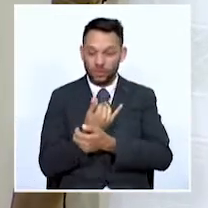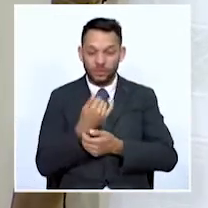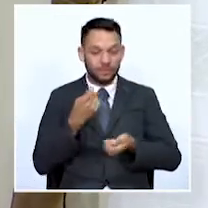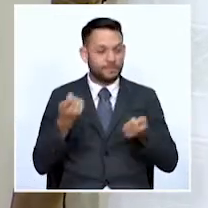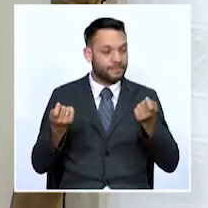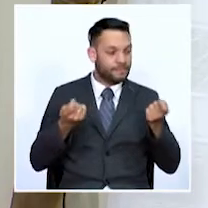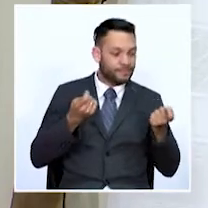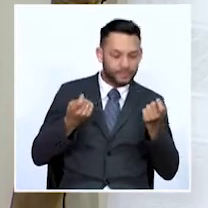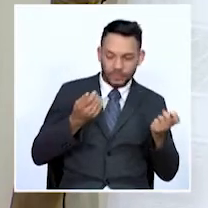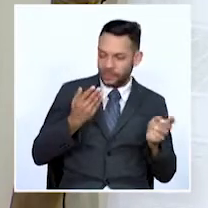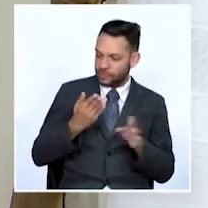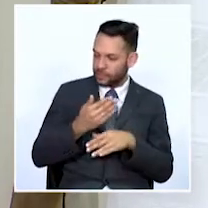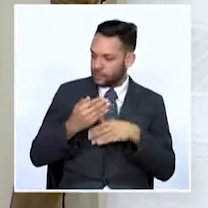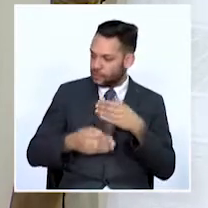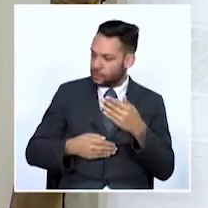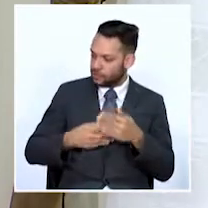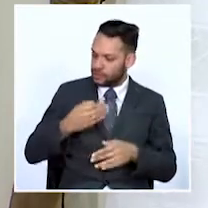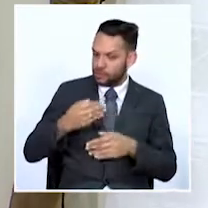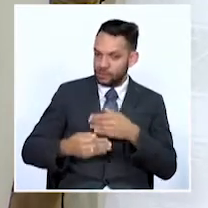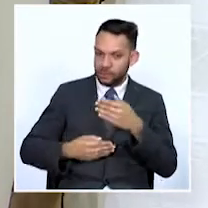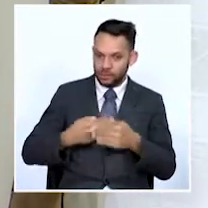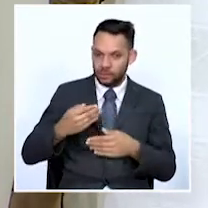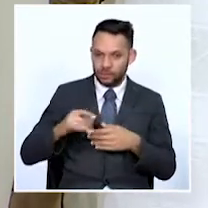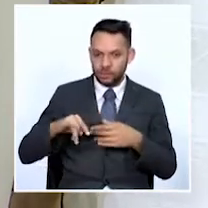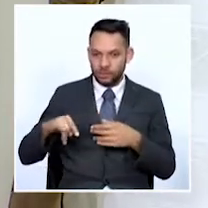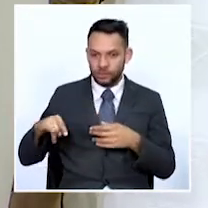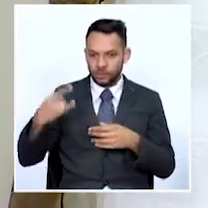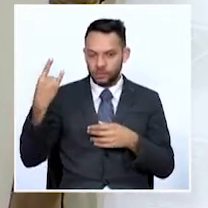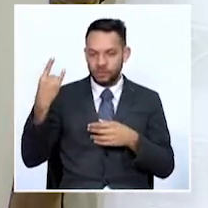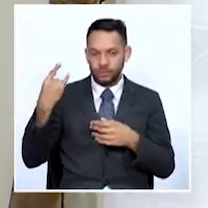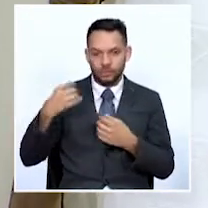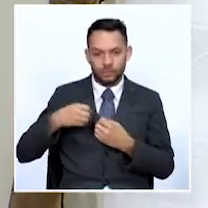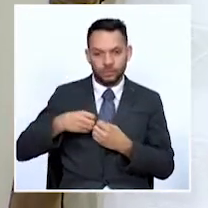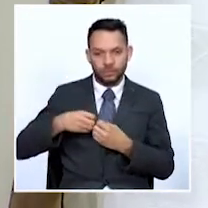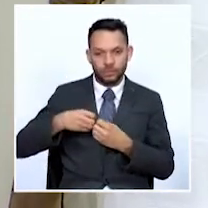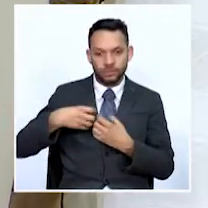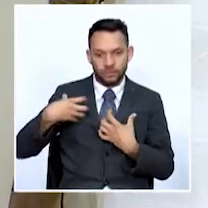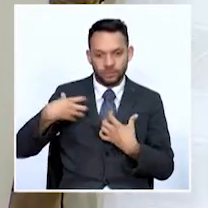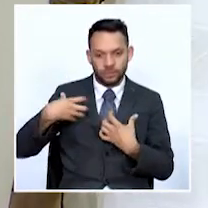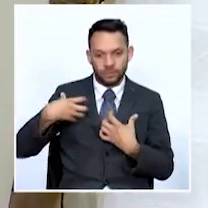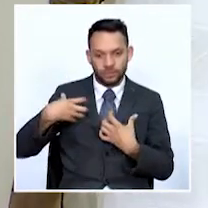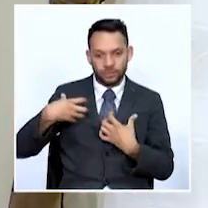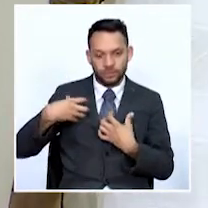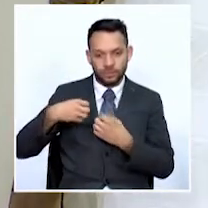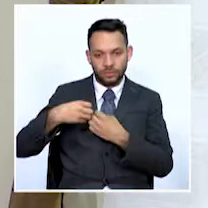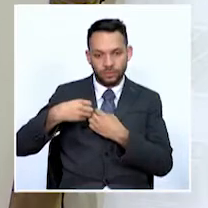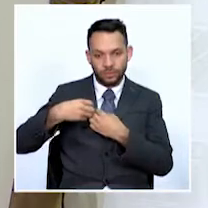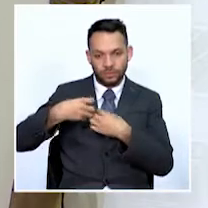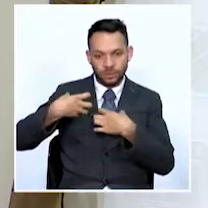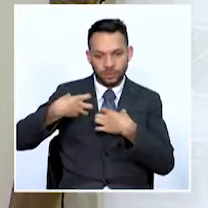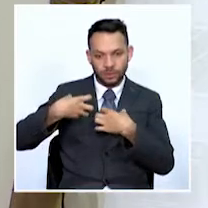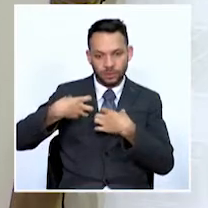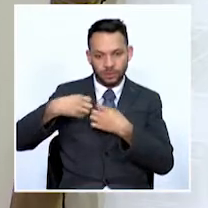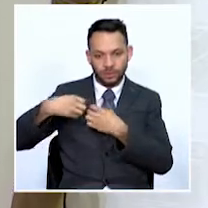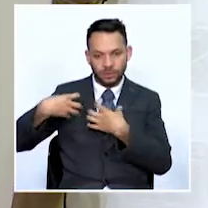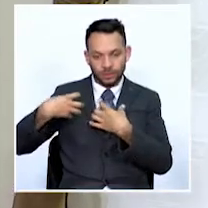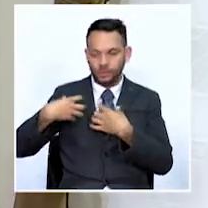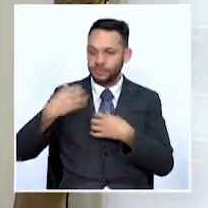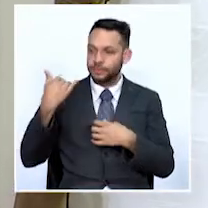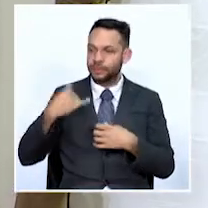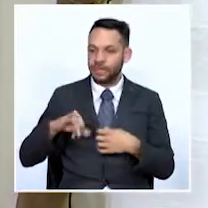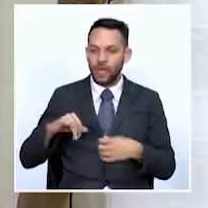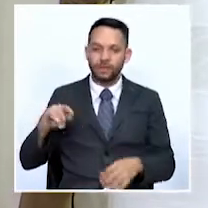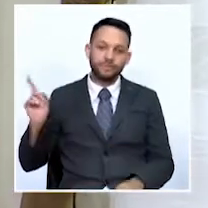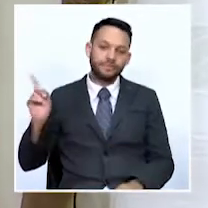punto de salida para una artritis, porque me las debilita. Ella ya traía, como dijo ella, yo ya